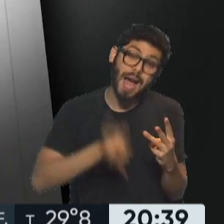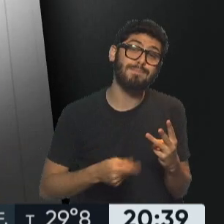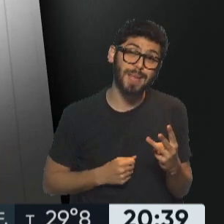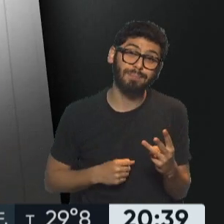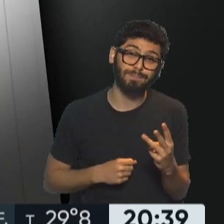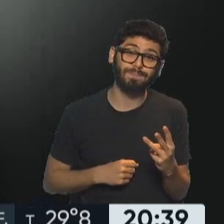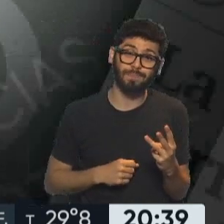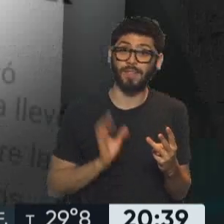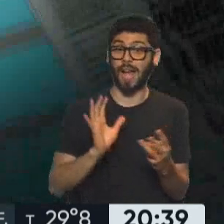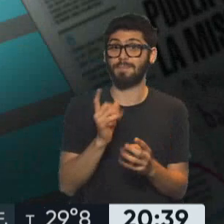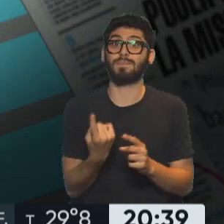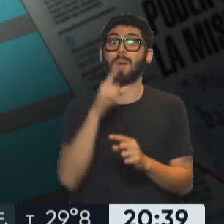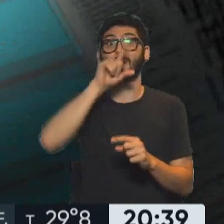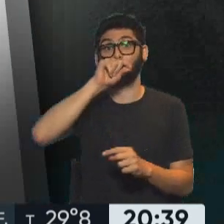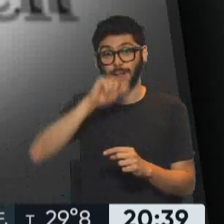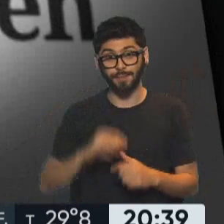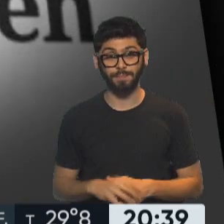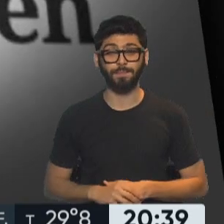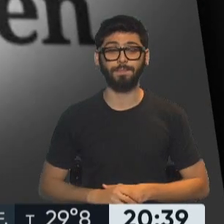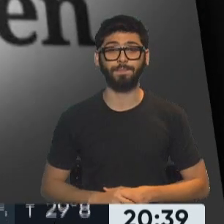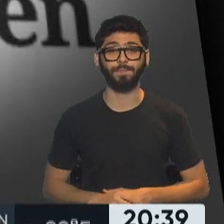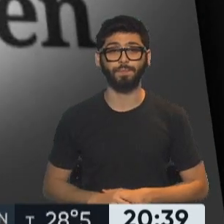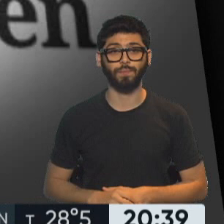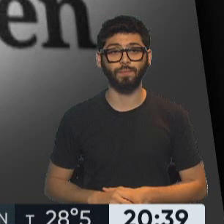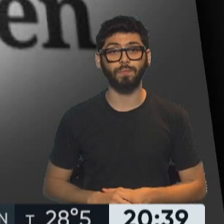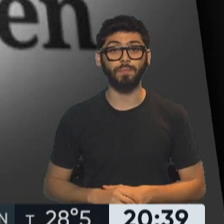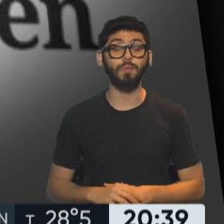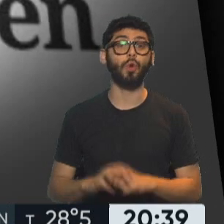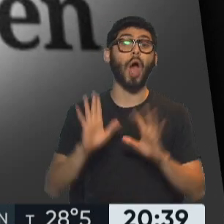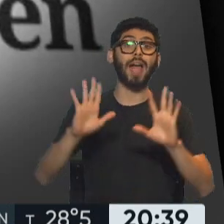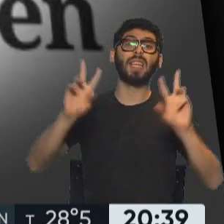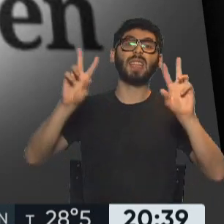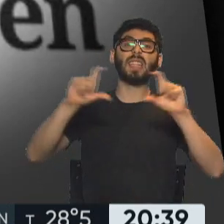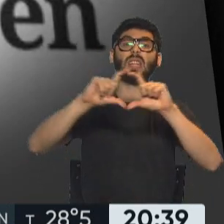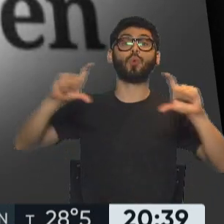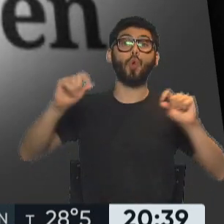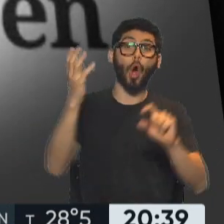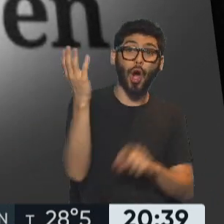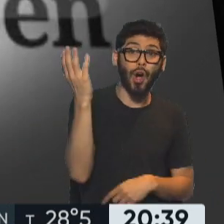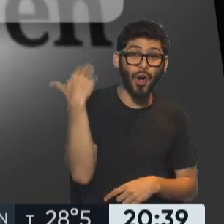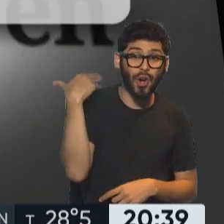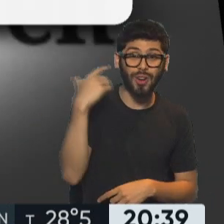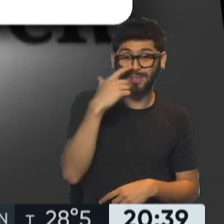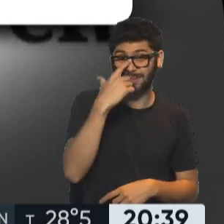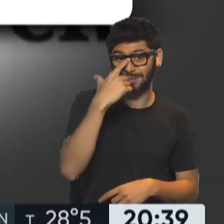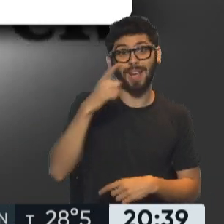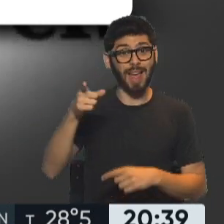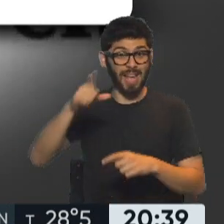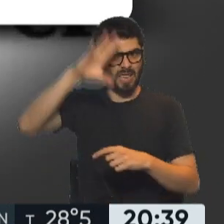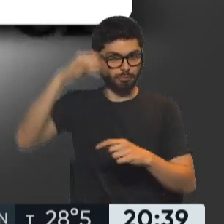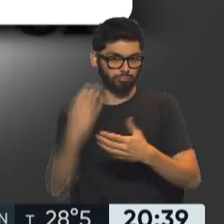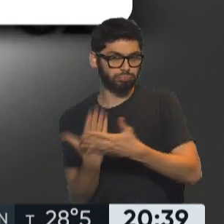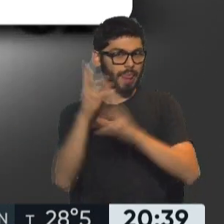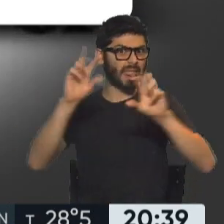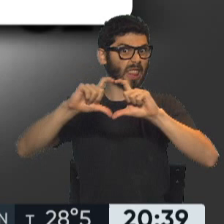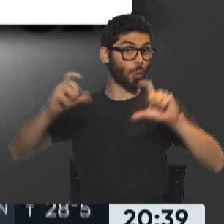dice en este primer tuit. Bueno, ahí está, este era el título en su momento, ¿no? Ella lo publica, ella sube